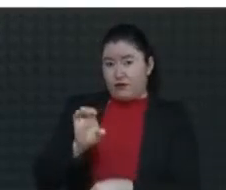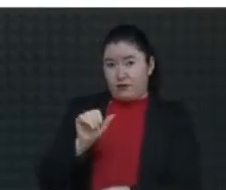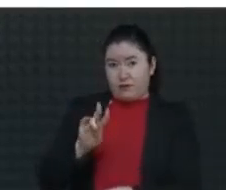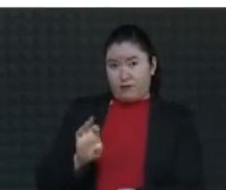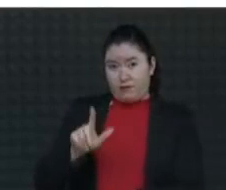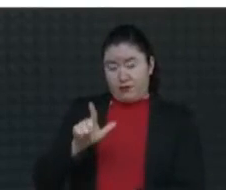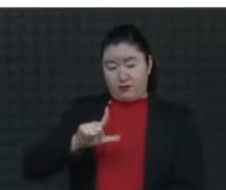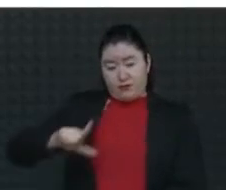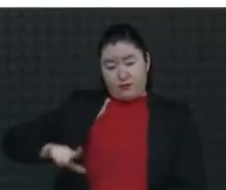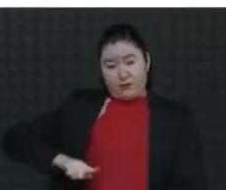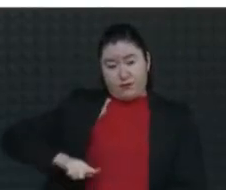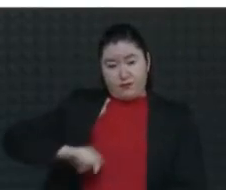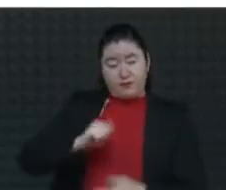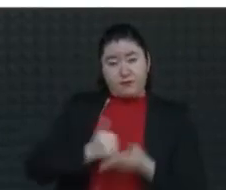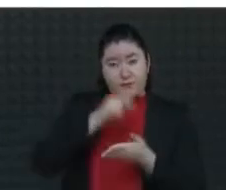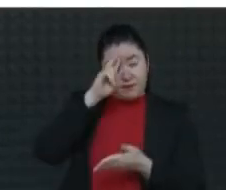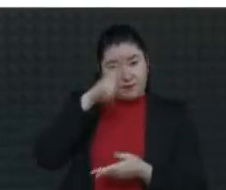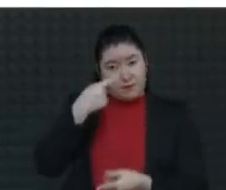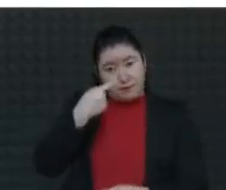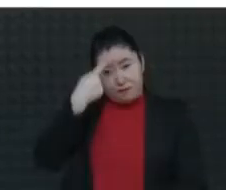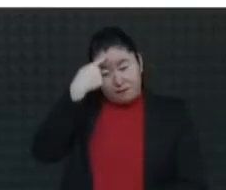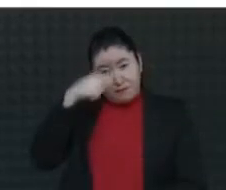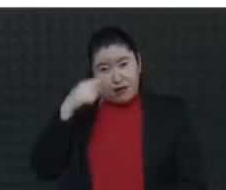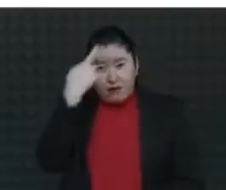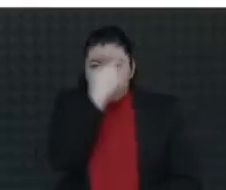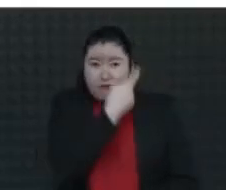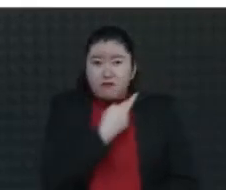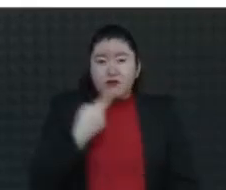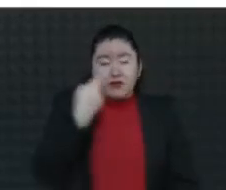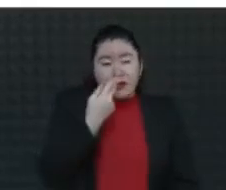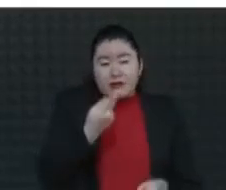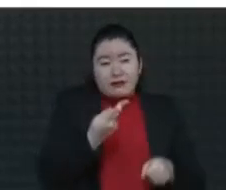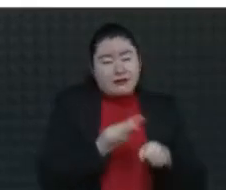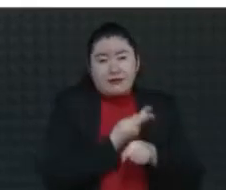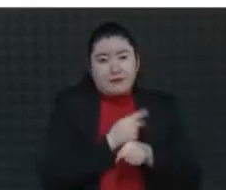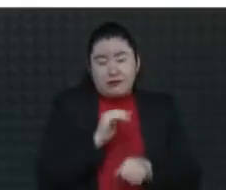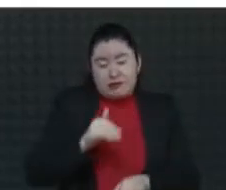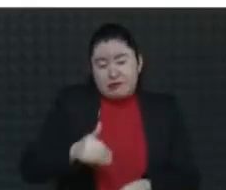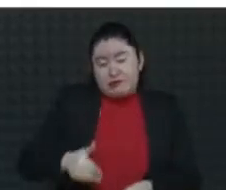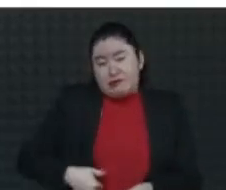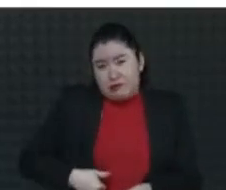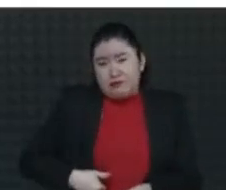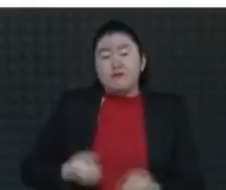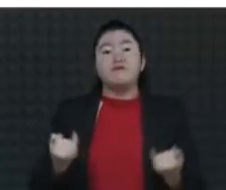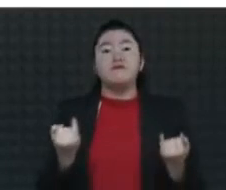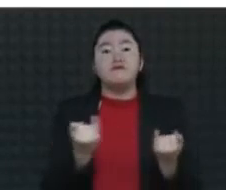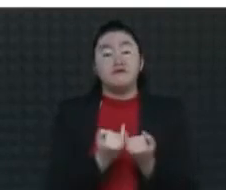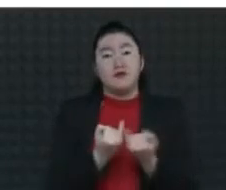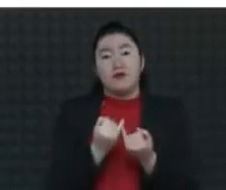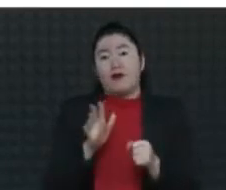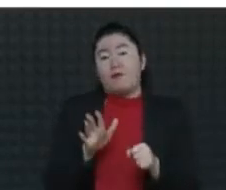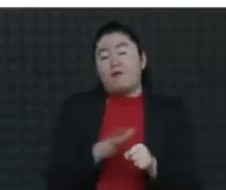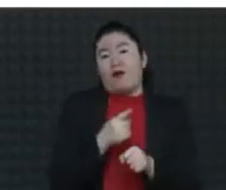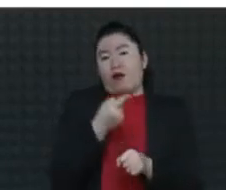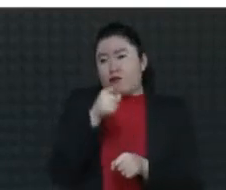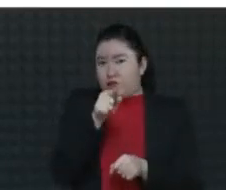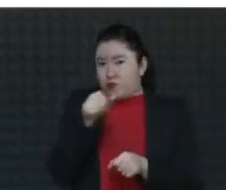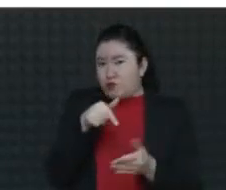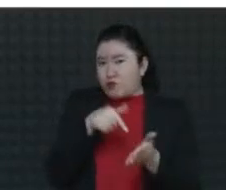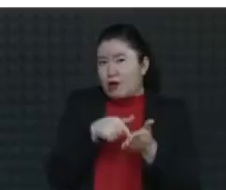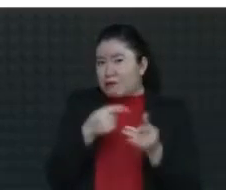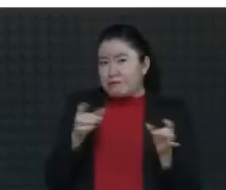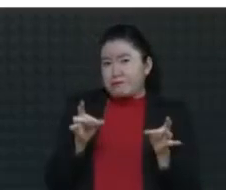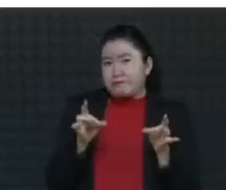para realizar un análisis de causas inmediatas, fase 2, y un análisis de causas raíz, fase 3,